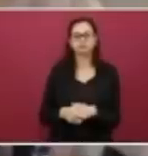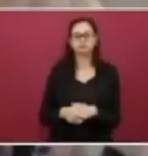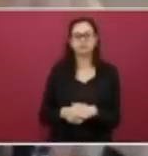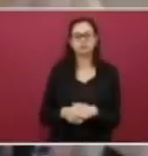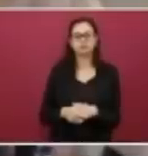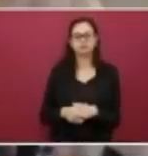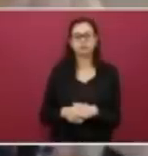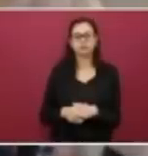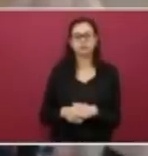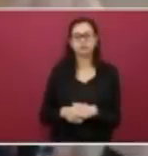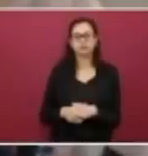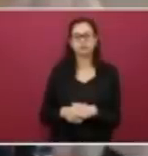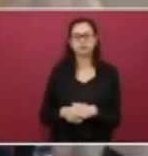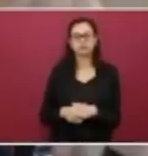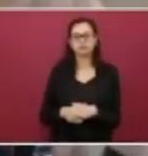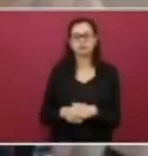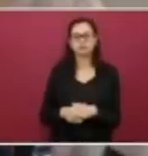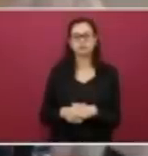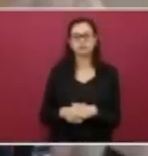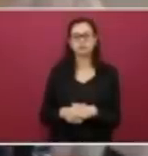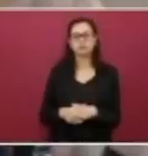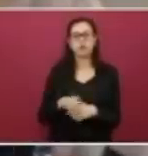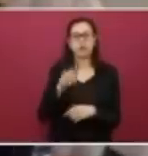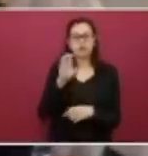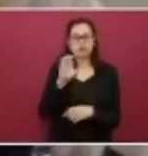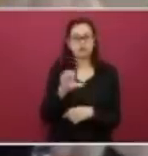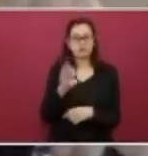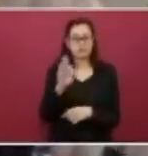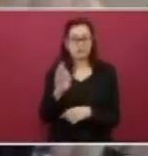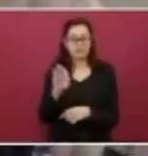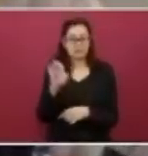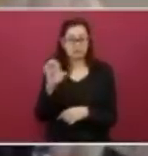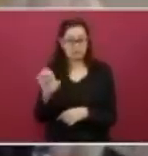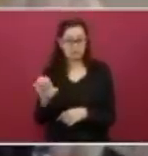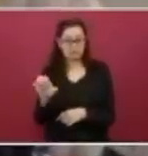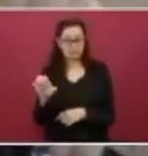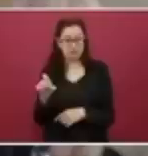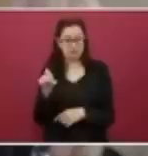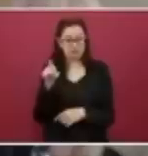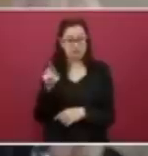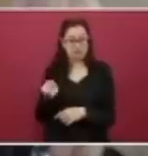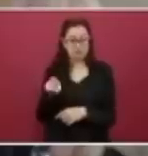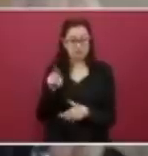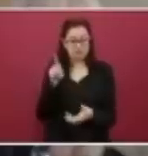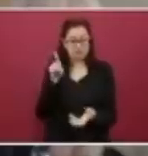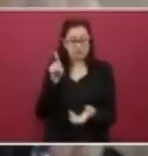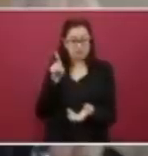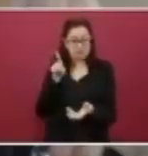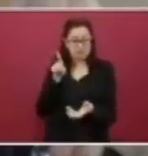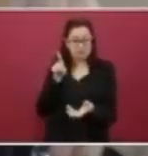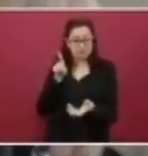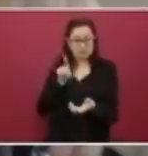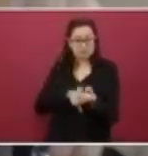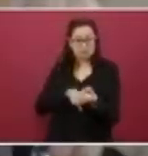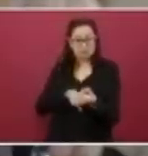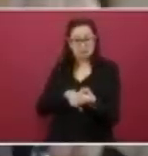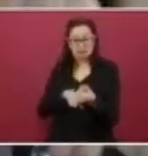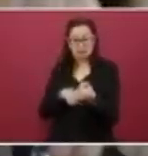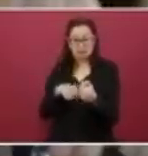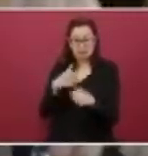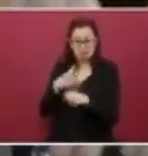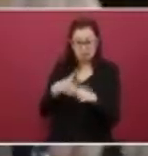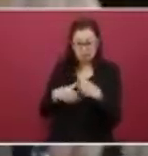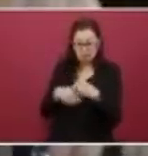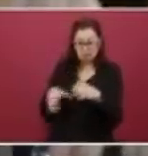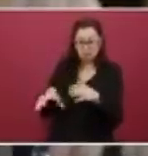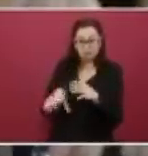saqueo de comisión federal de electricidad es similar o superior al de pemex y